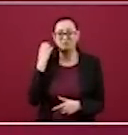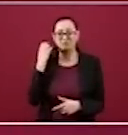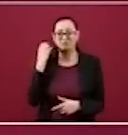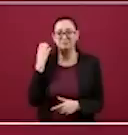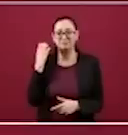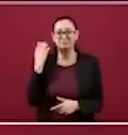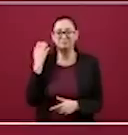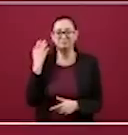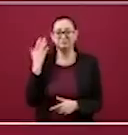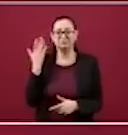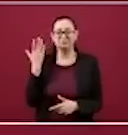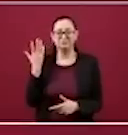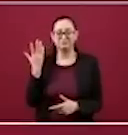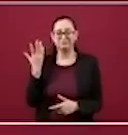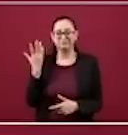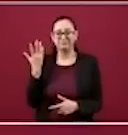más